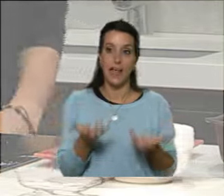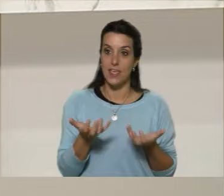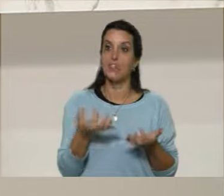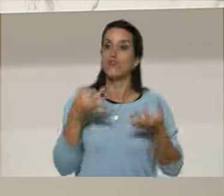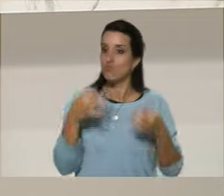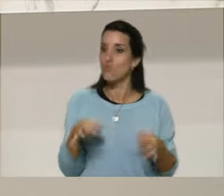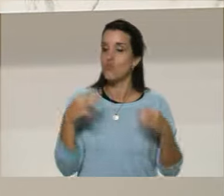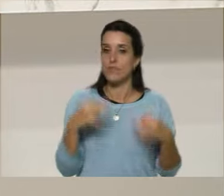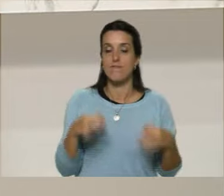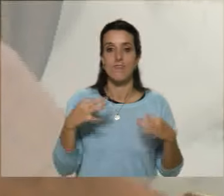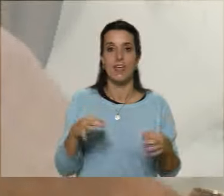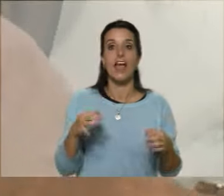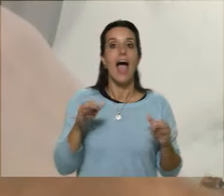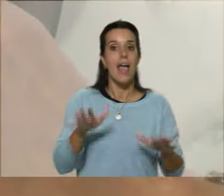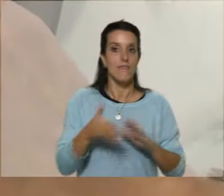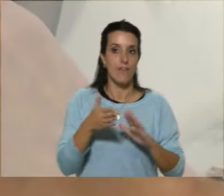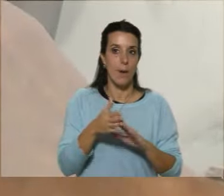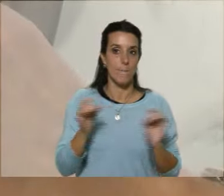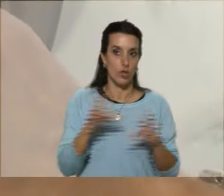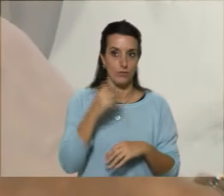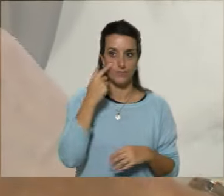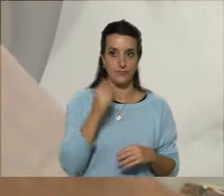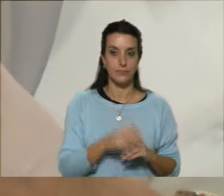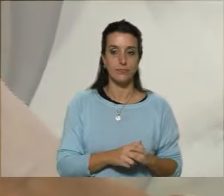horno. Exactamente. Bien. Y ahí vamos. Mira, mira, mira.